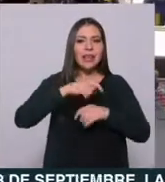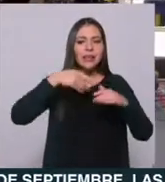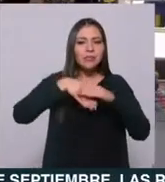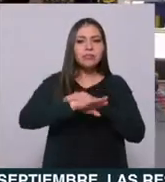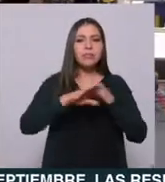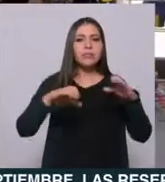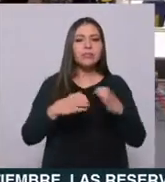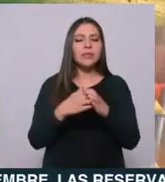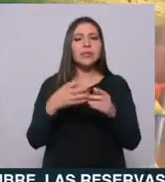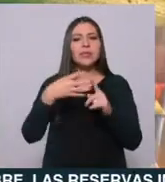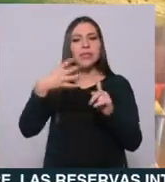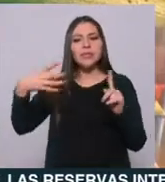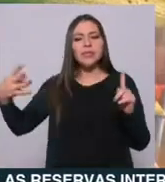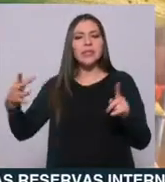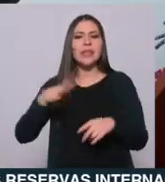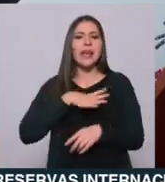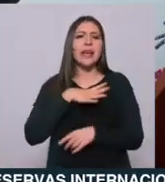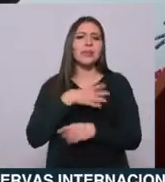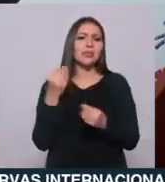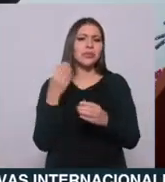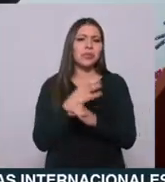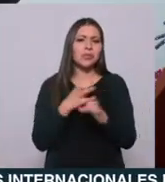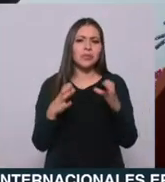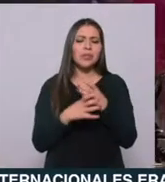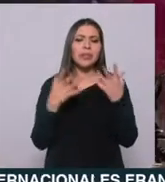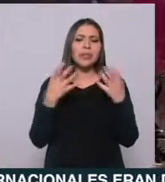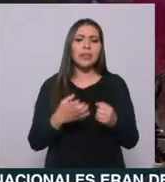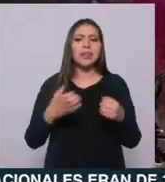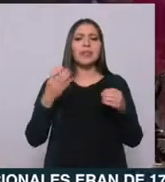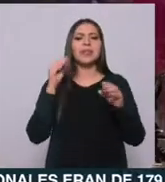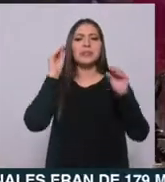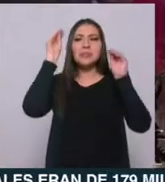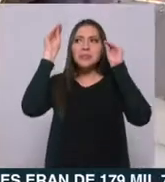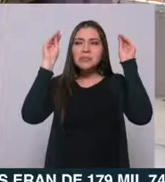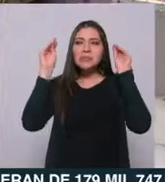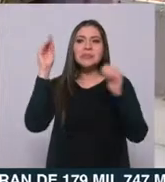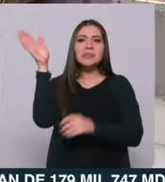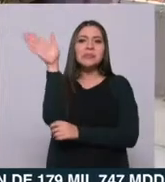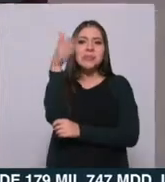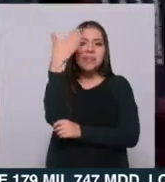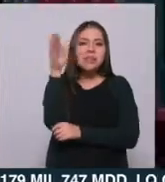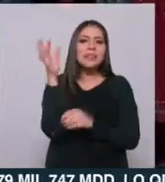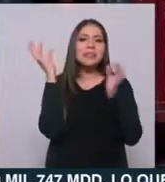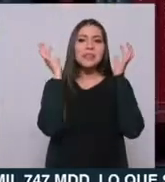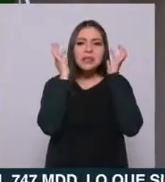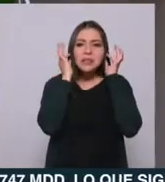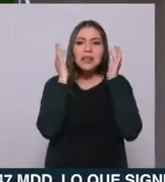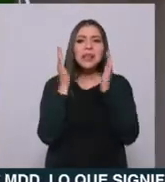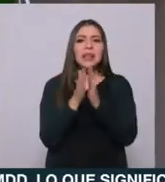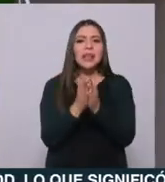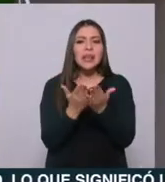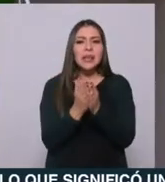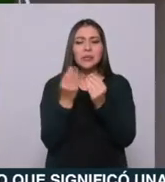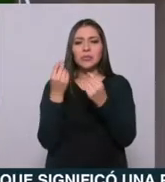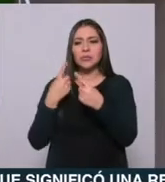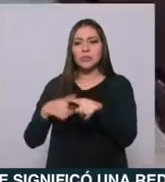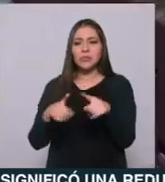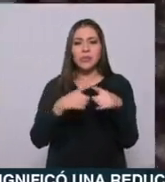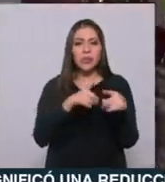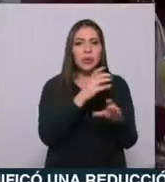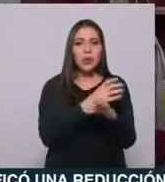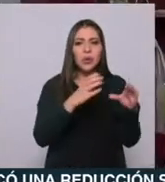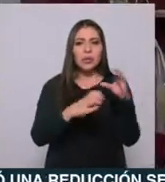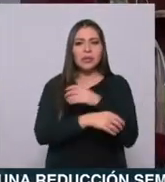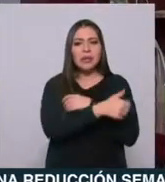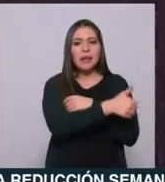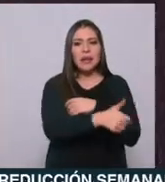Latina. Souvenirs, banderas, accesorios, decoraciones, joyería, libros y demás artículos para